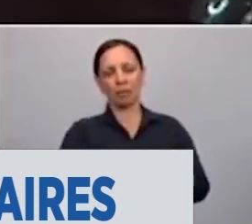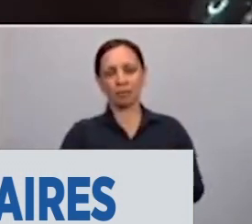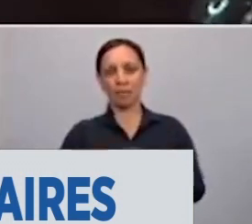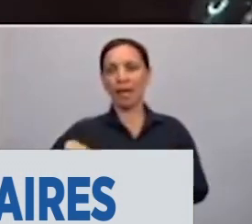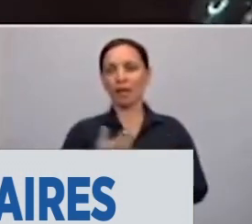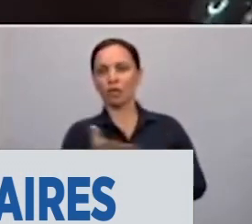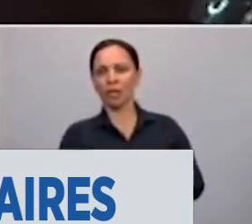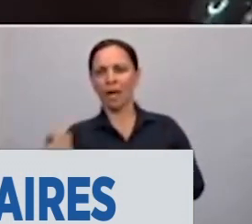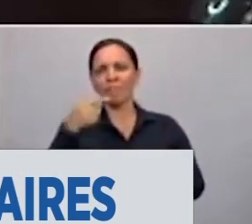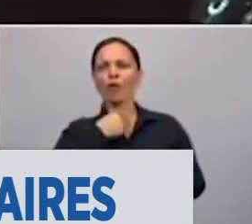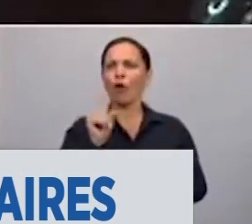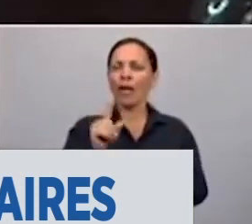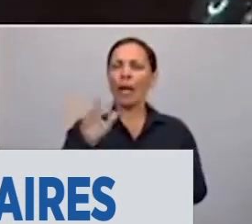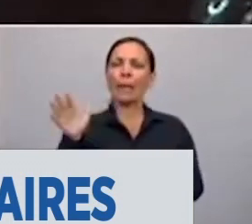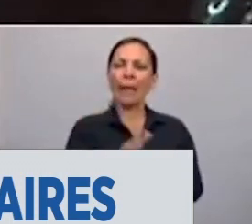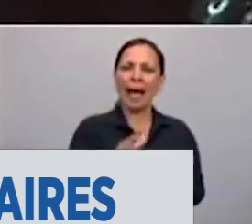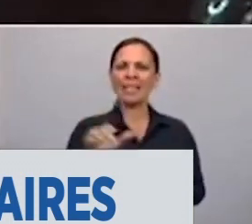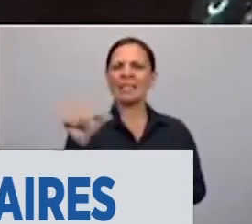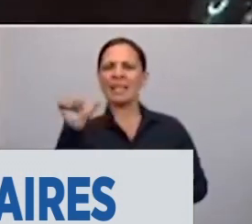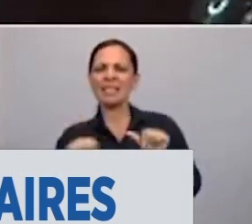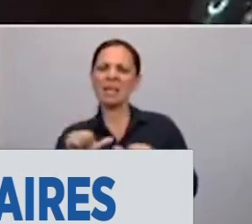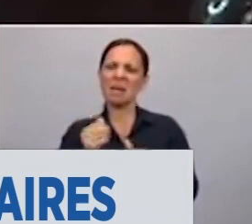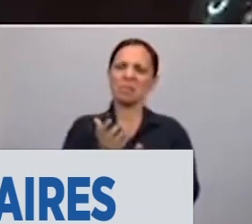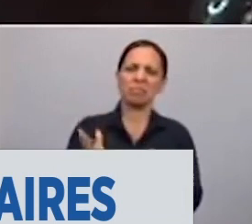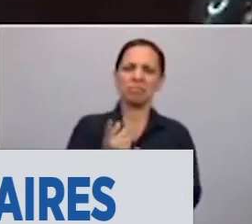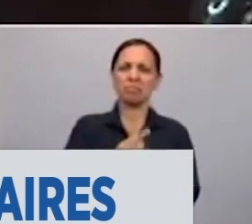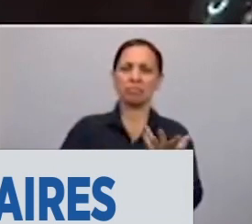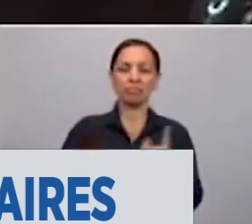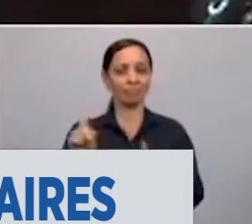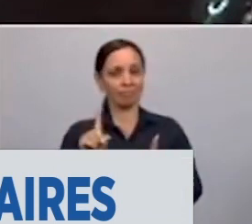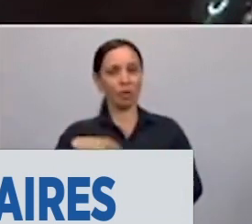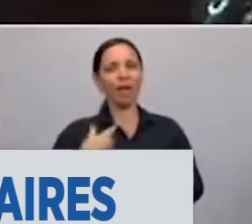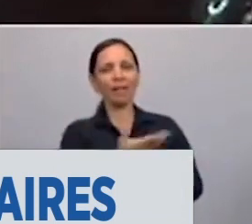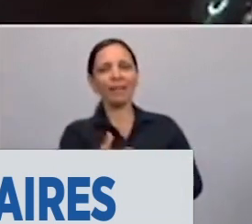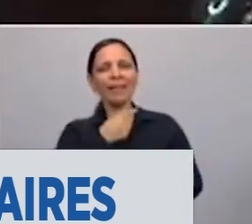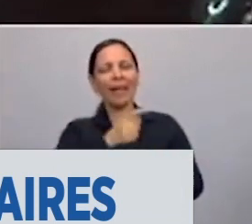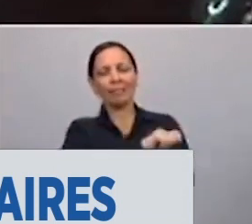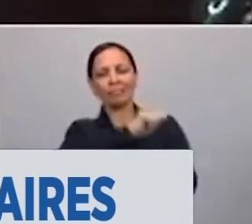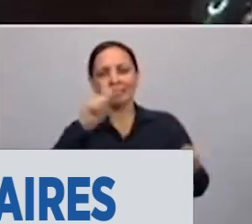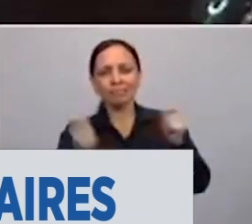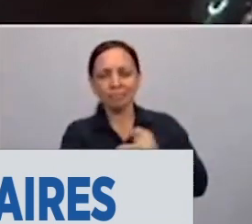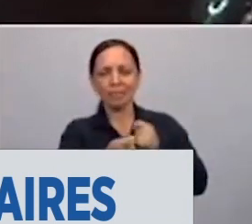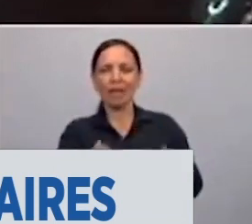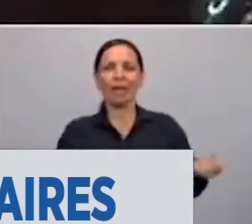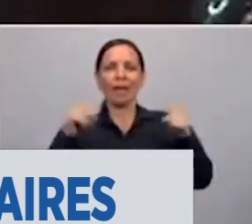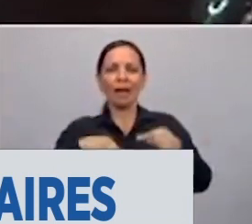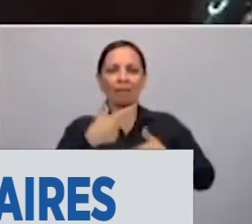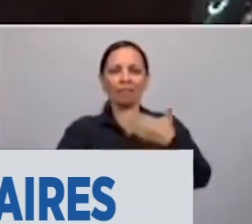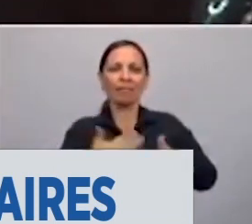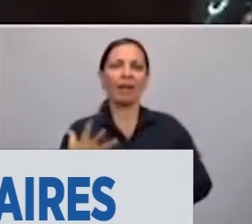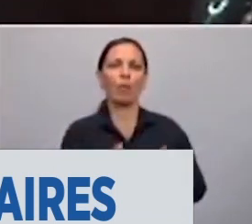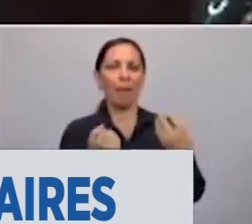en venganzas ni sacrificios. La sociedad aspira a un tiempo de recuperación que les tocará